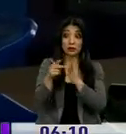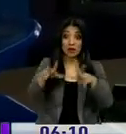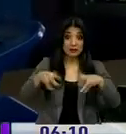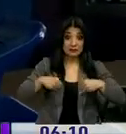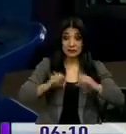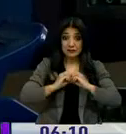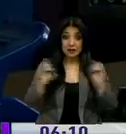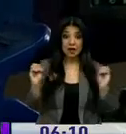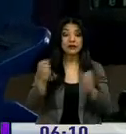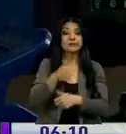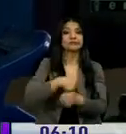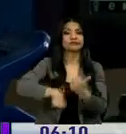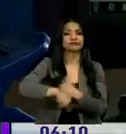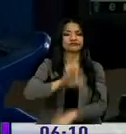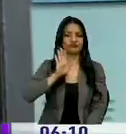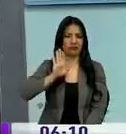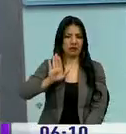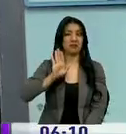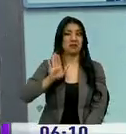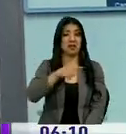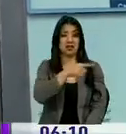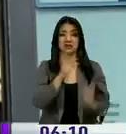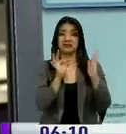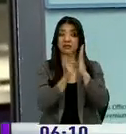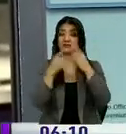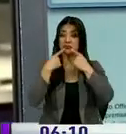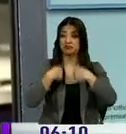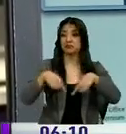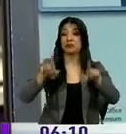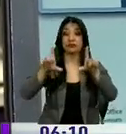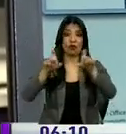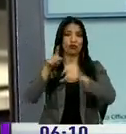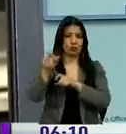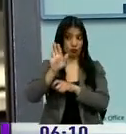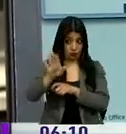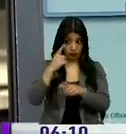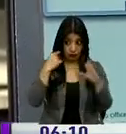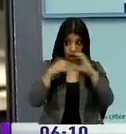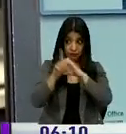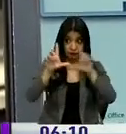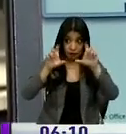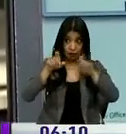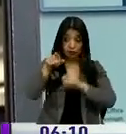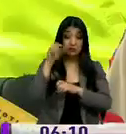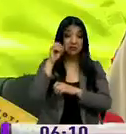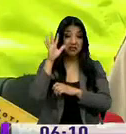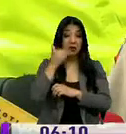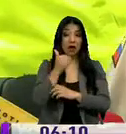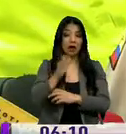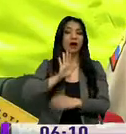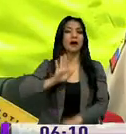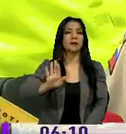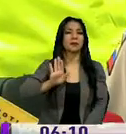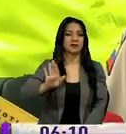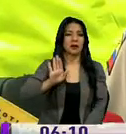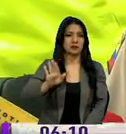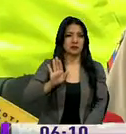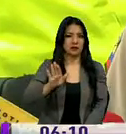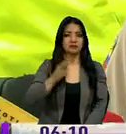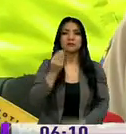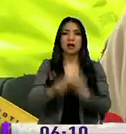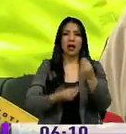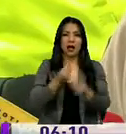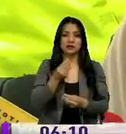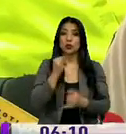las amenazaba con difundir en redes sociales las fotografías y videos con contenido íntimo. Y siendo su propósito final también el